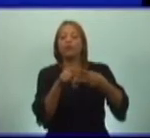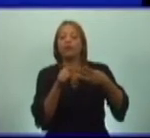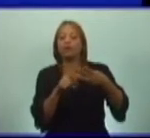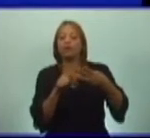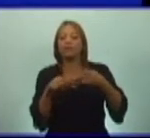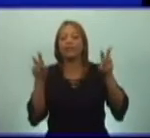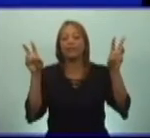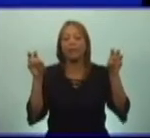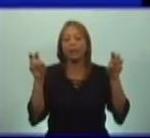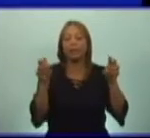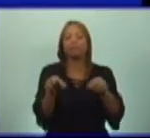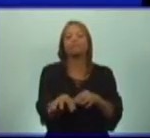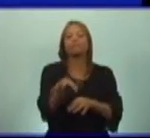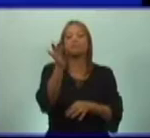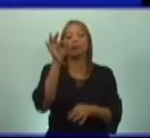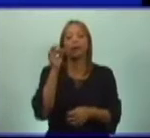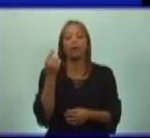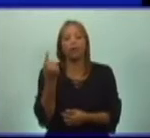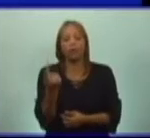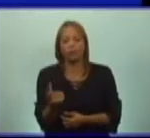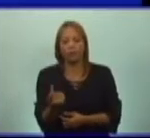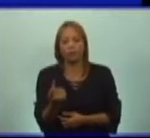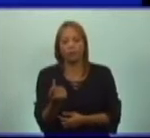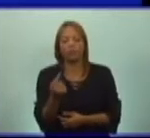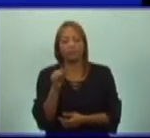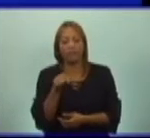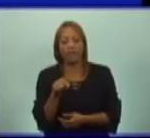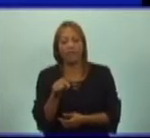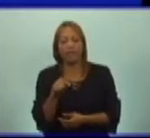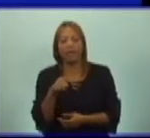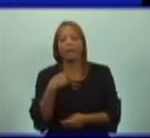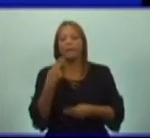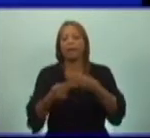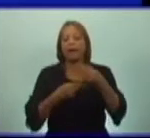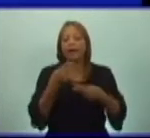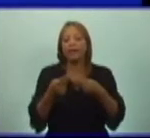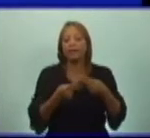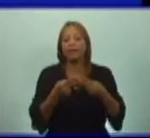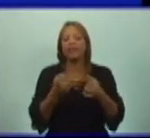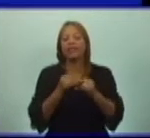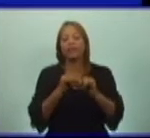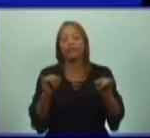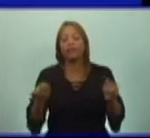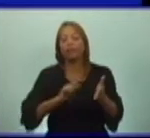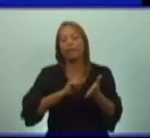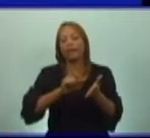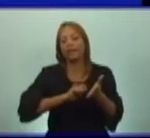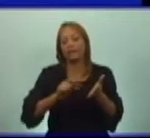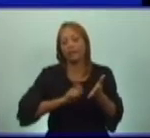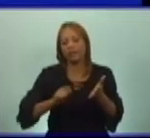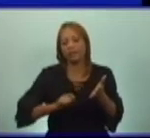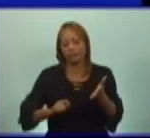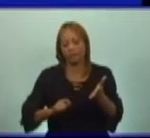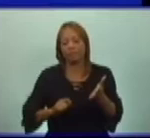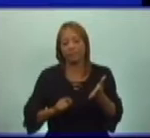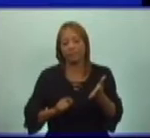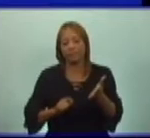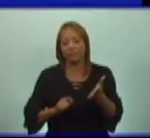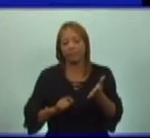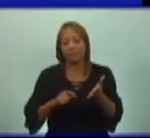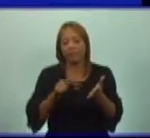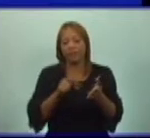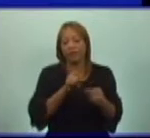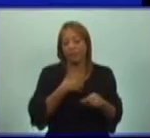a ofrecer y sobre este elaborarán el informe escrito. O sea que llegado